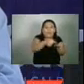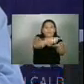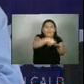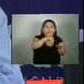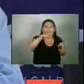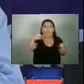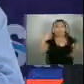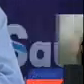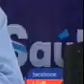Municipal. Gracias.